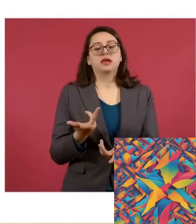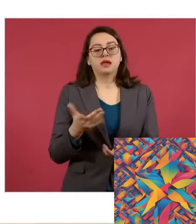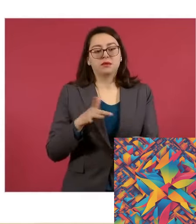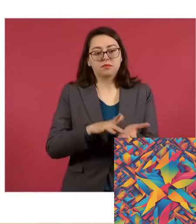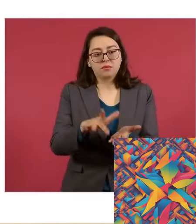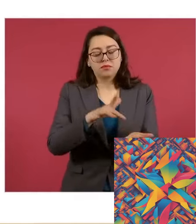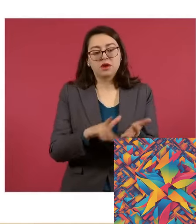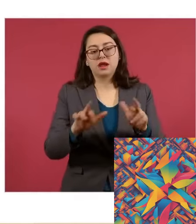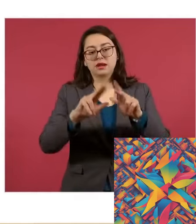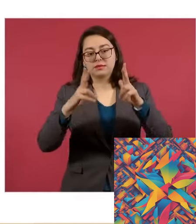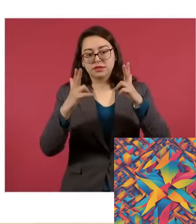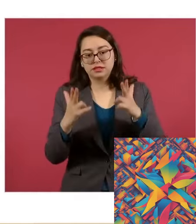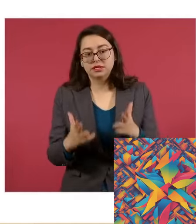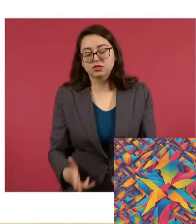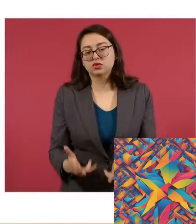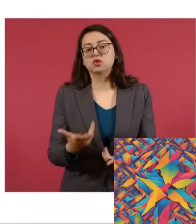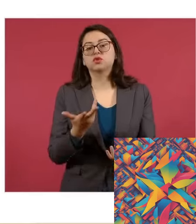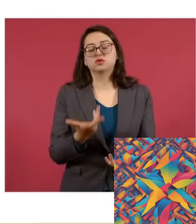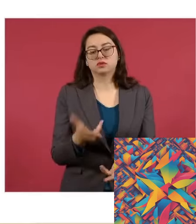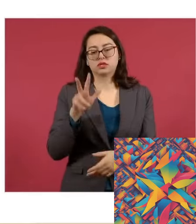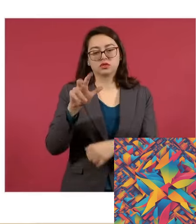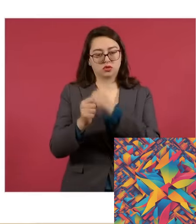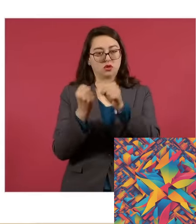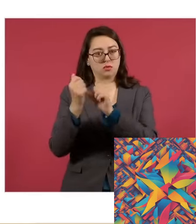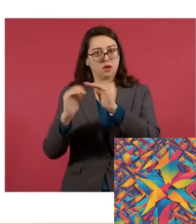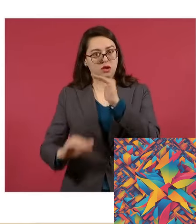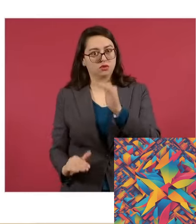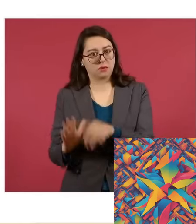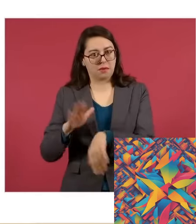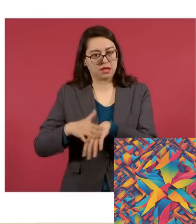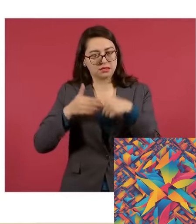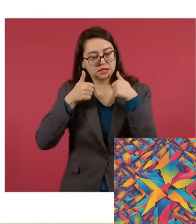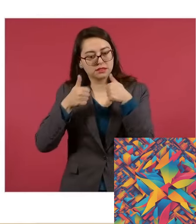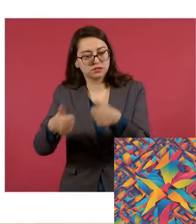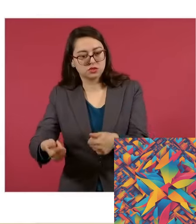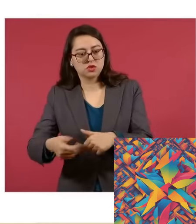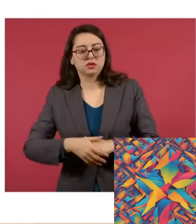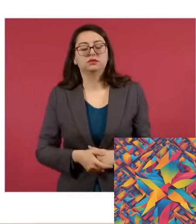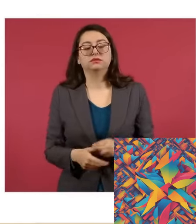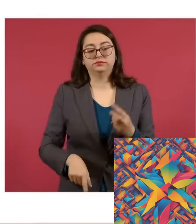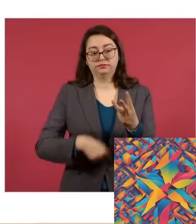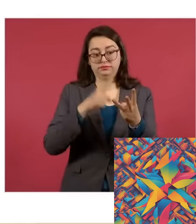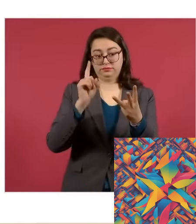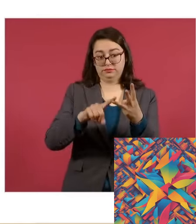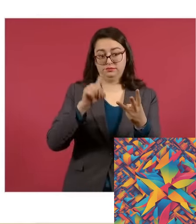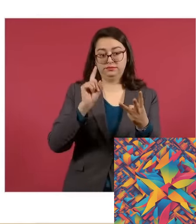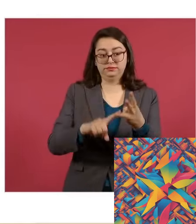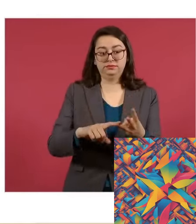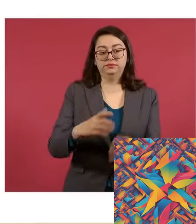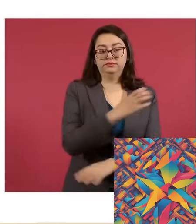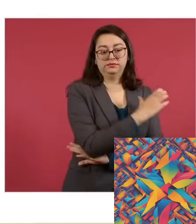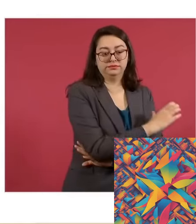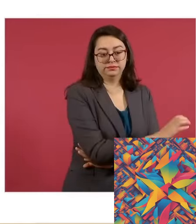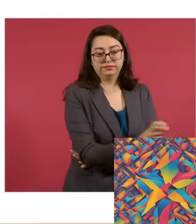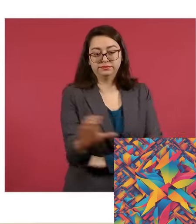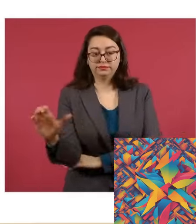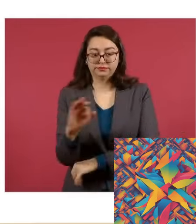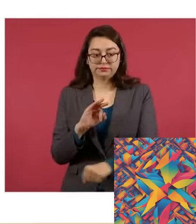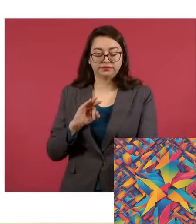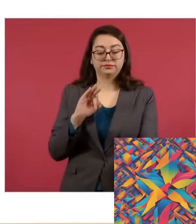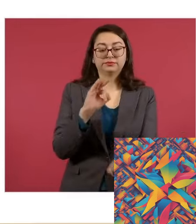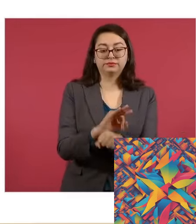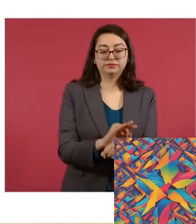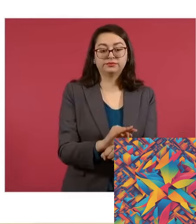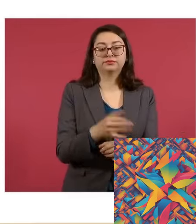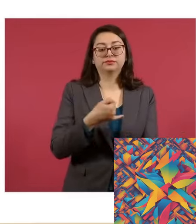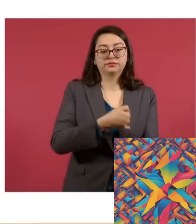semanas, el presidente ha utilizado su plataforma matutina para refutar estas acusaciones, denunciando una campaña de desprestigio en su contra y